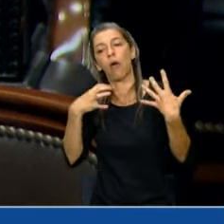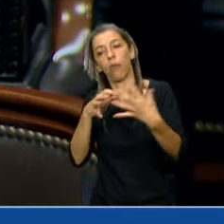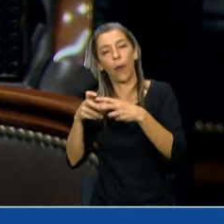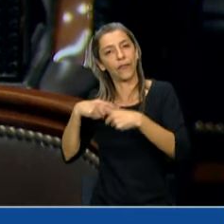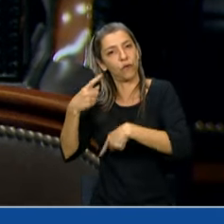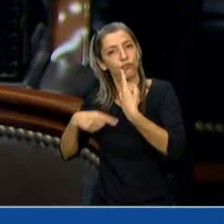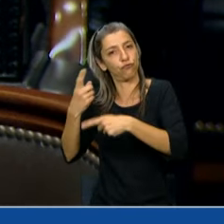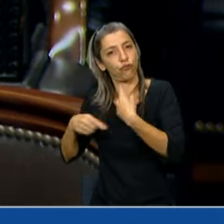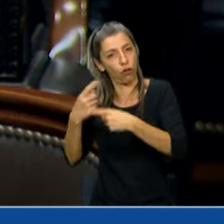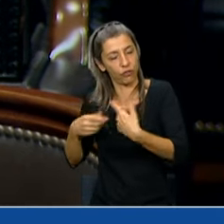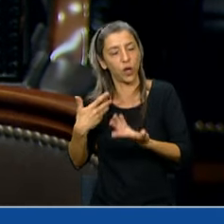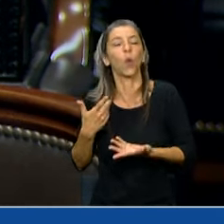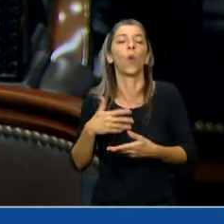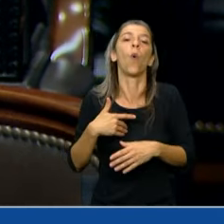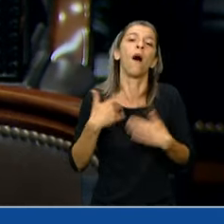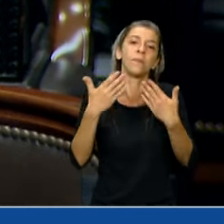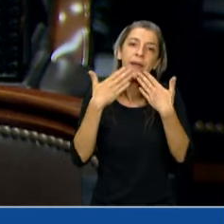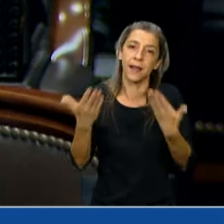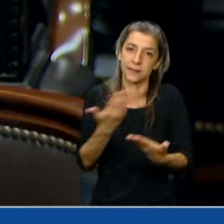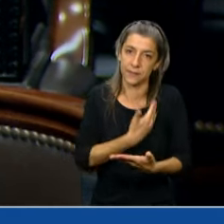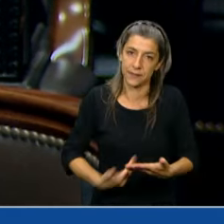la actividad se merece Gracias